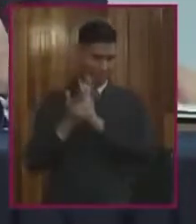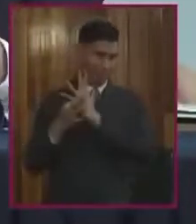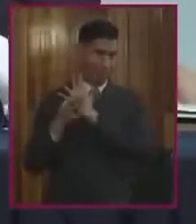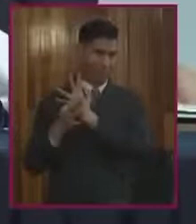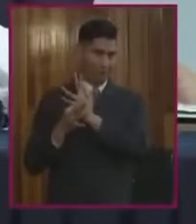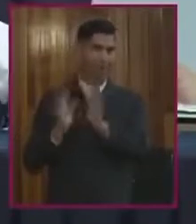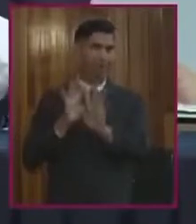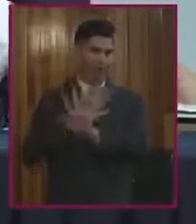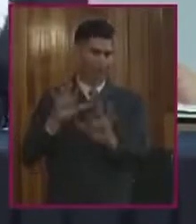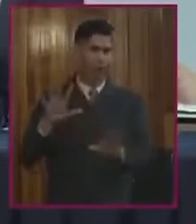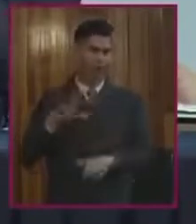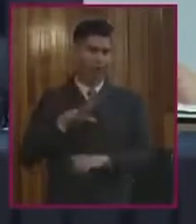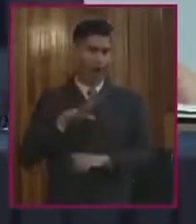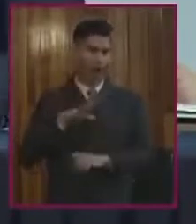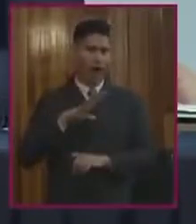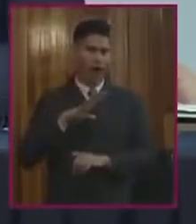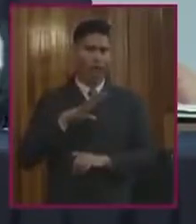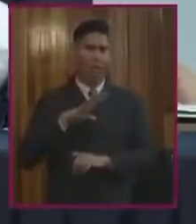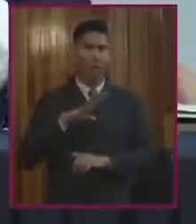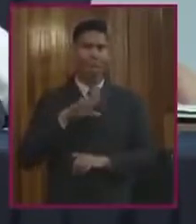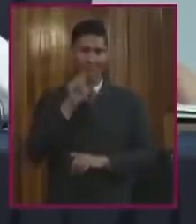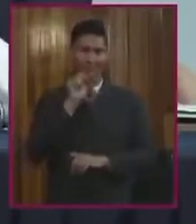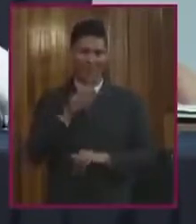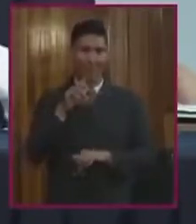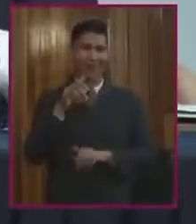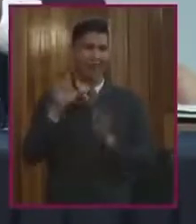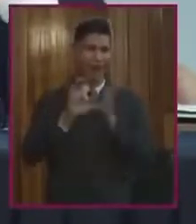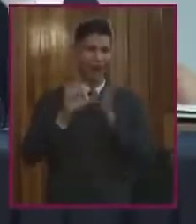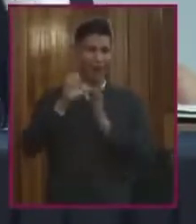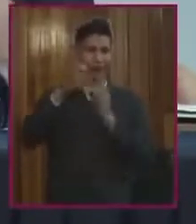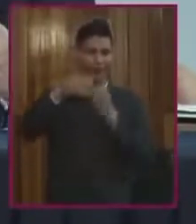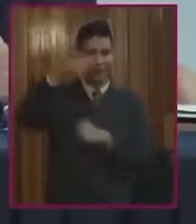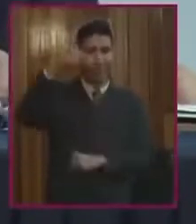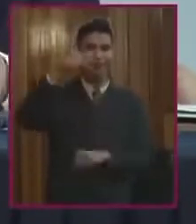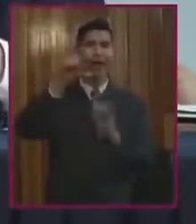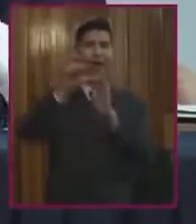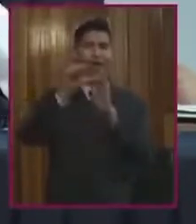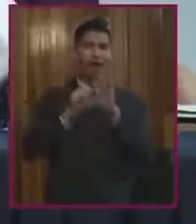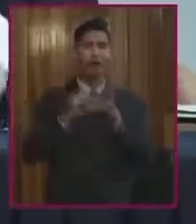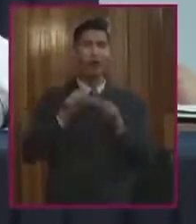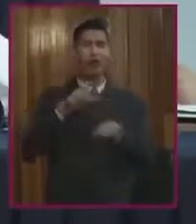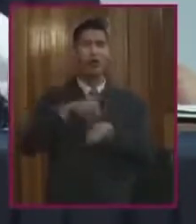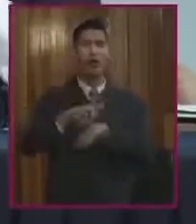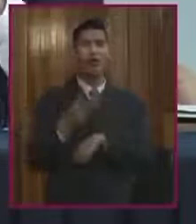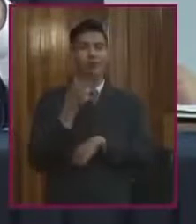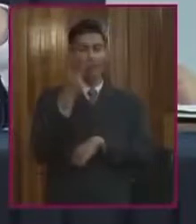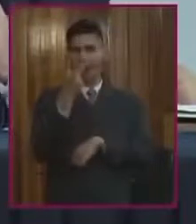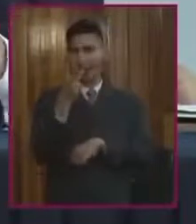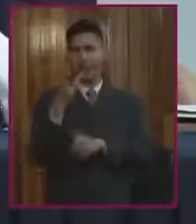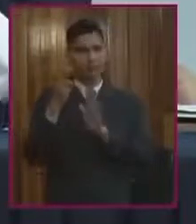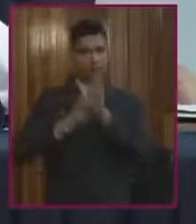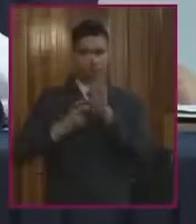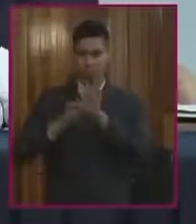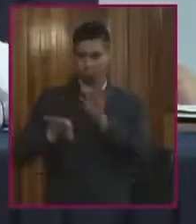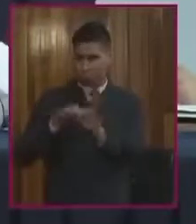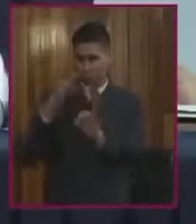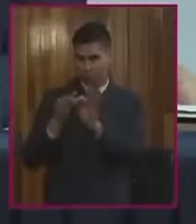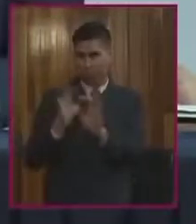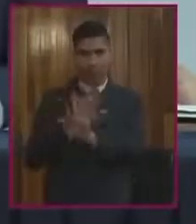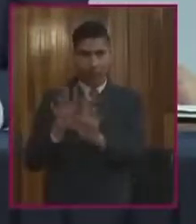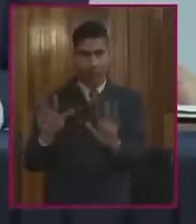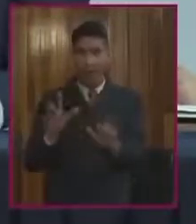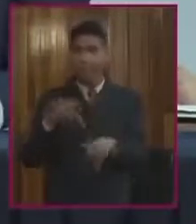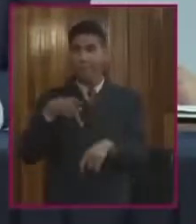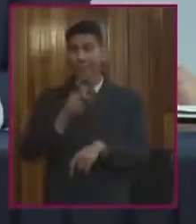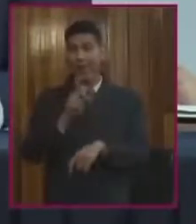una reforma al tercero constitucional, una ley general de educación superior, una ley de ciencia y tecnología, y queda